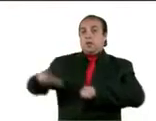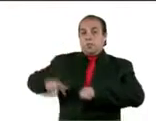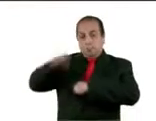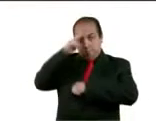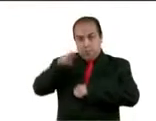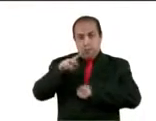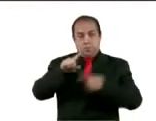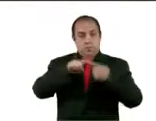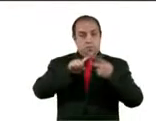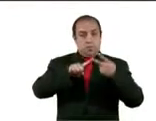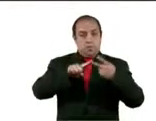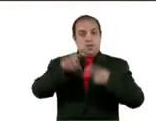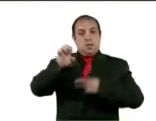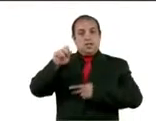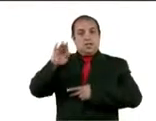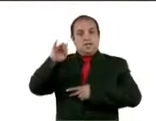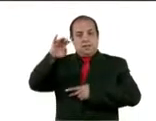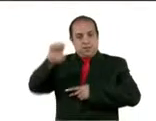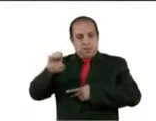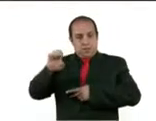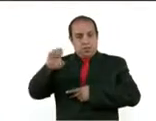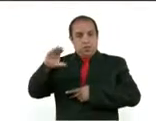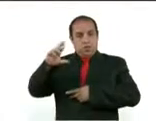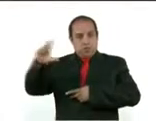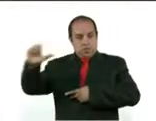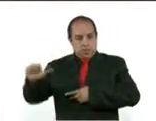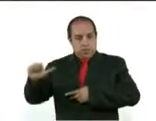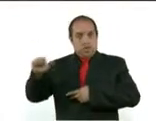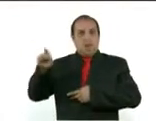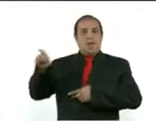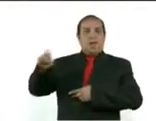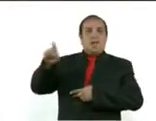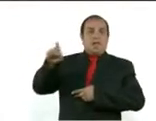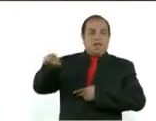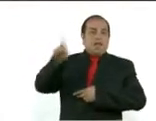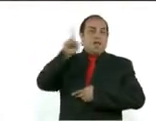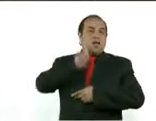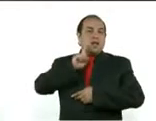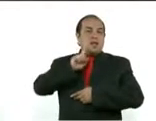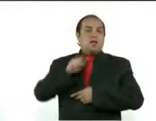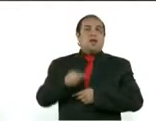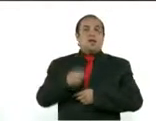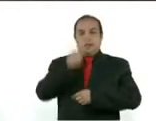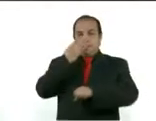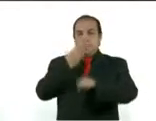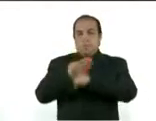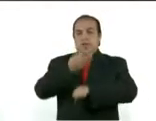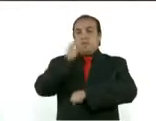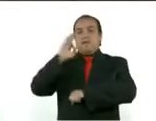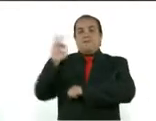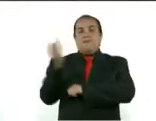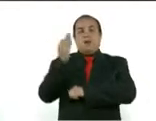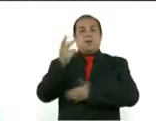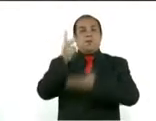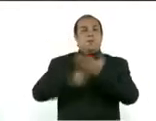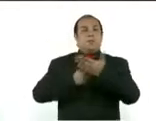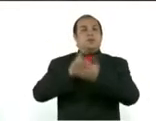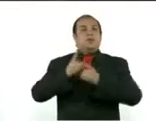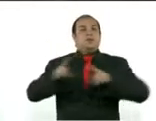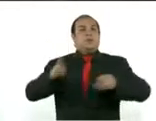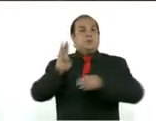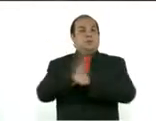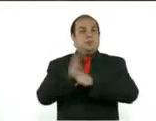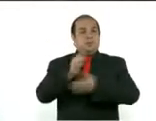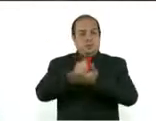Por supuesto, a Stephanie Correa, que es la delegada federal de programas de Desarrollo para el Bienestar en la Ciudad de